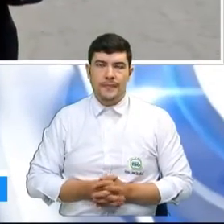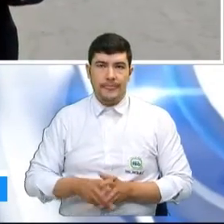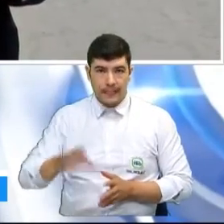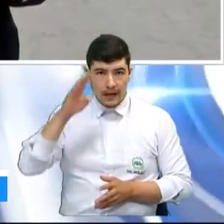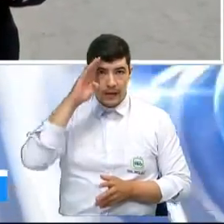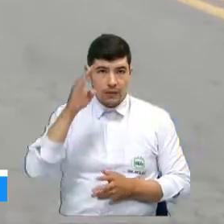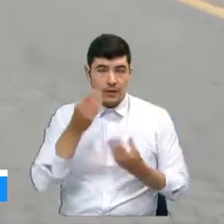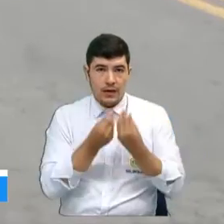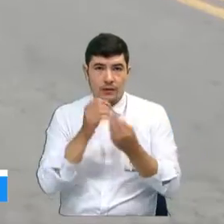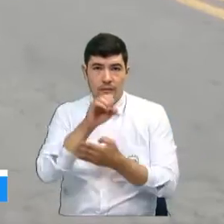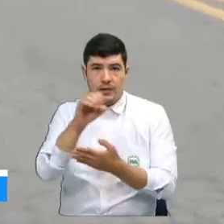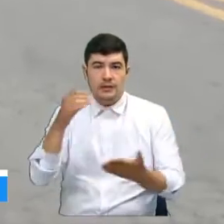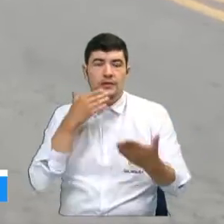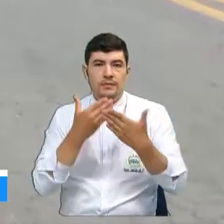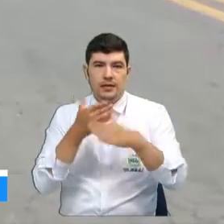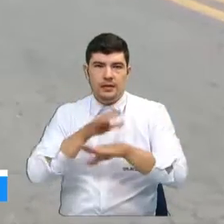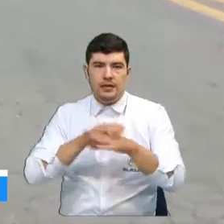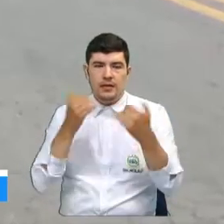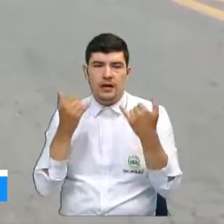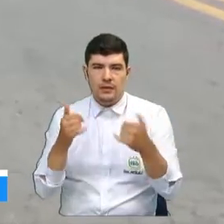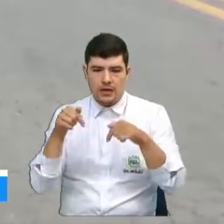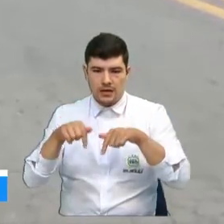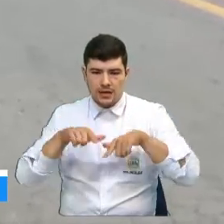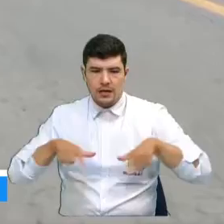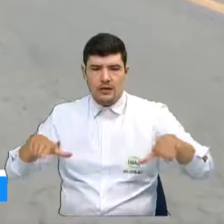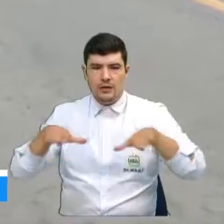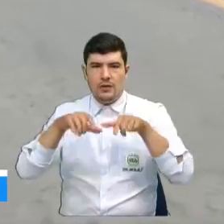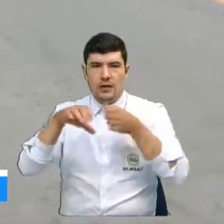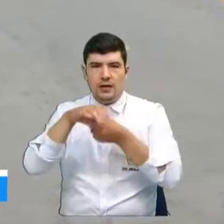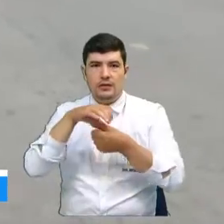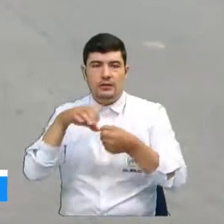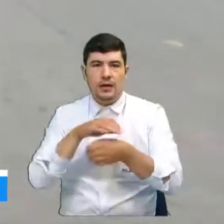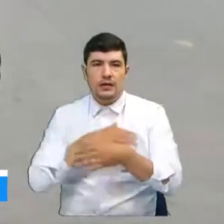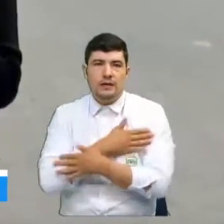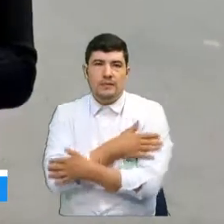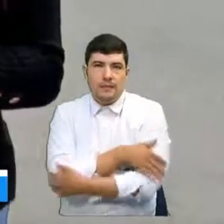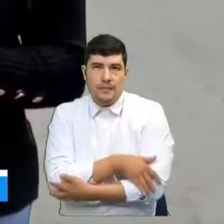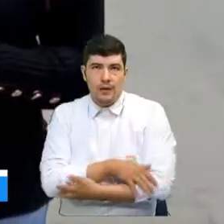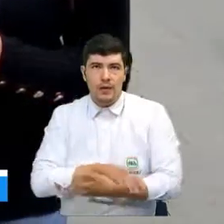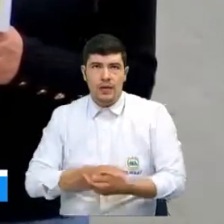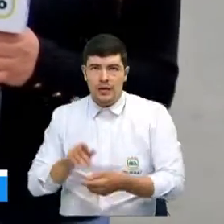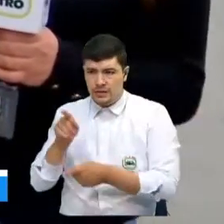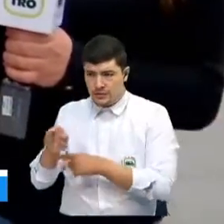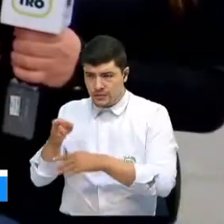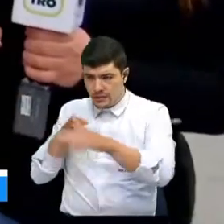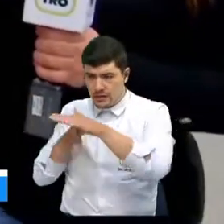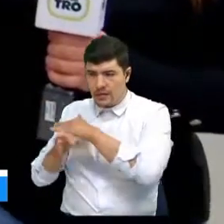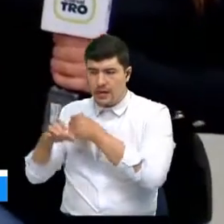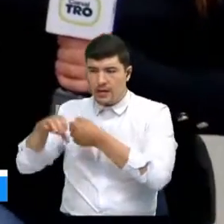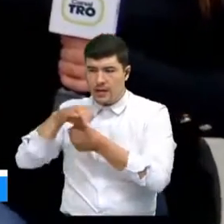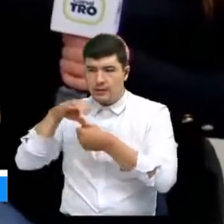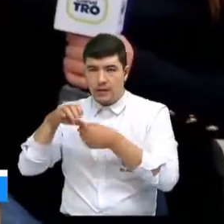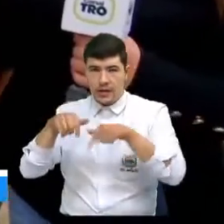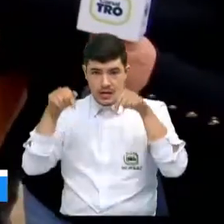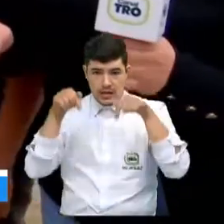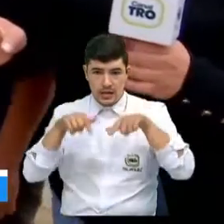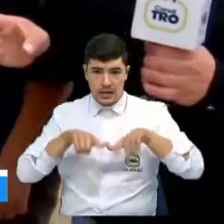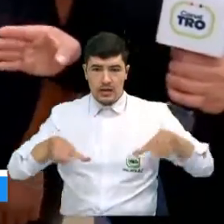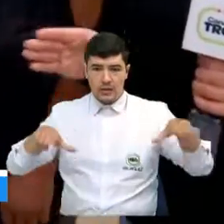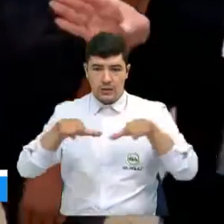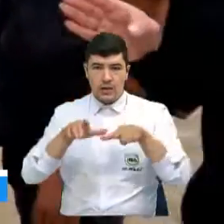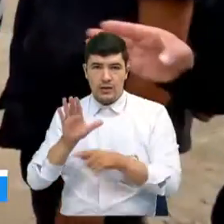Hola compañeros y televidentes, me encuentro en un albergue de la ciudad de Pamplona, justo el que queda en la entrada a la ciudad. Aquí ellos